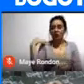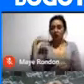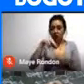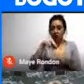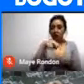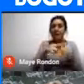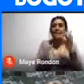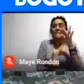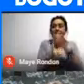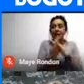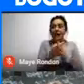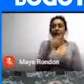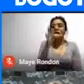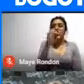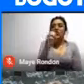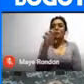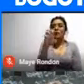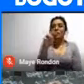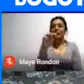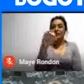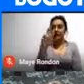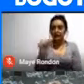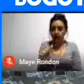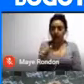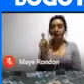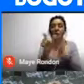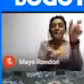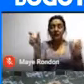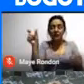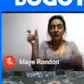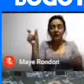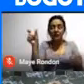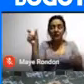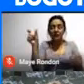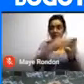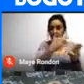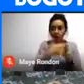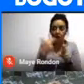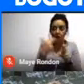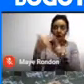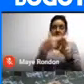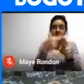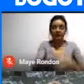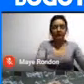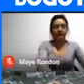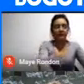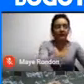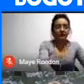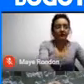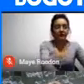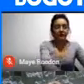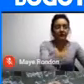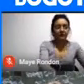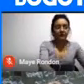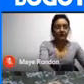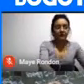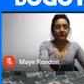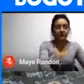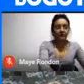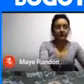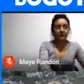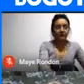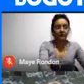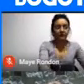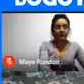originales La toponimia La mayoría de los nombres De los pueblos Zipaquera, Chía, Oaxaca Y la antroponimia Apellidos como